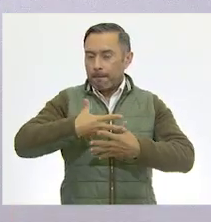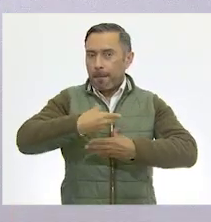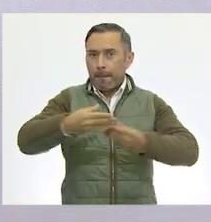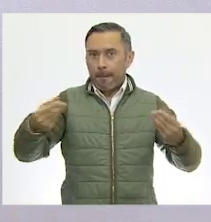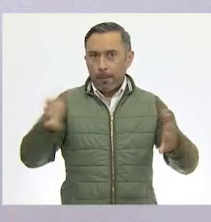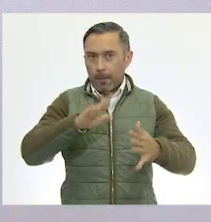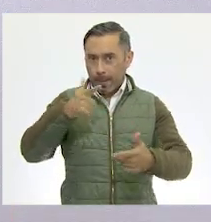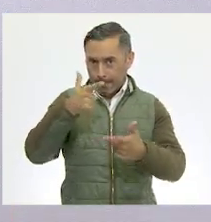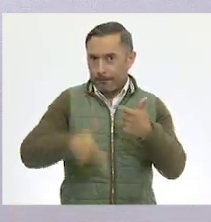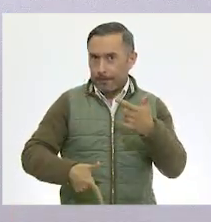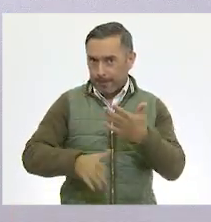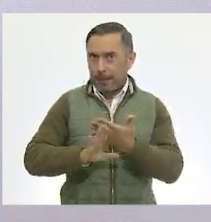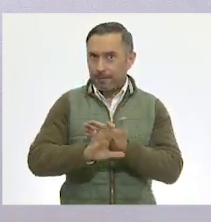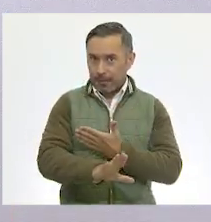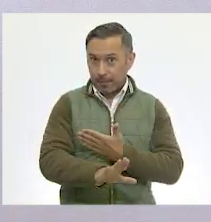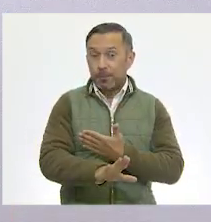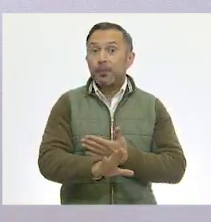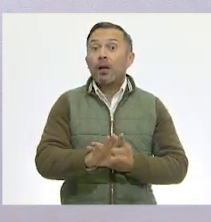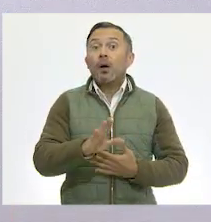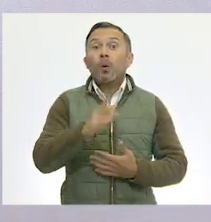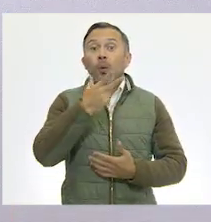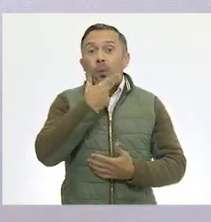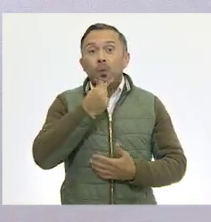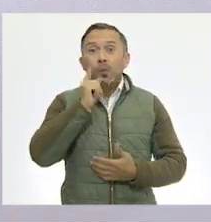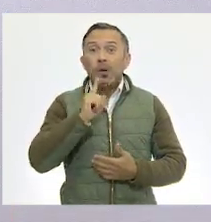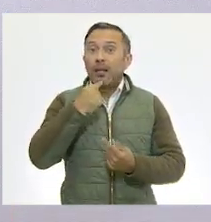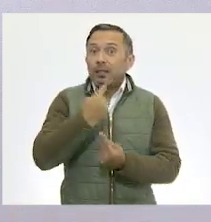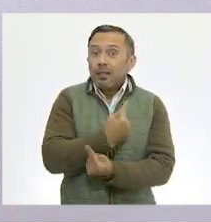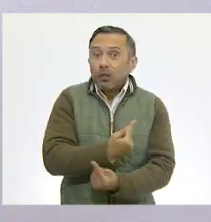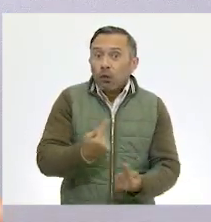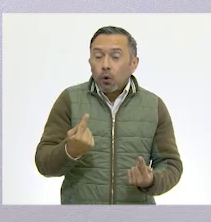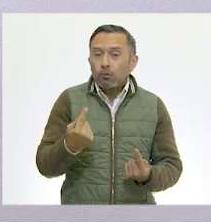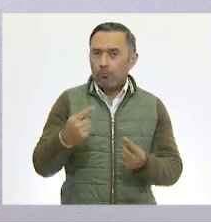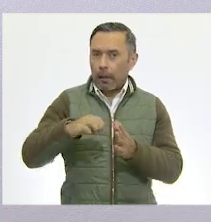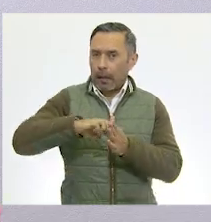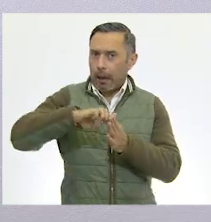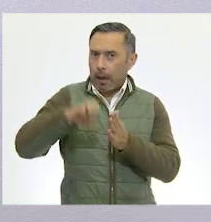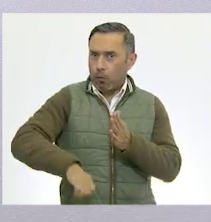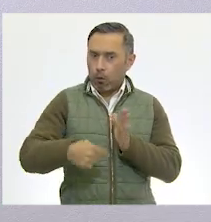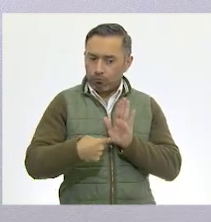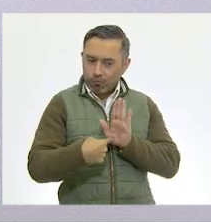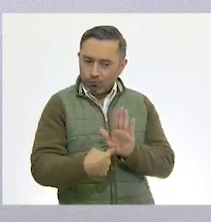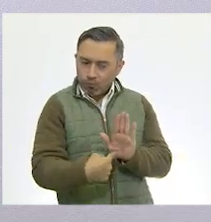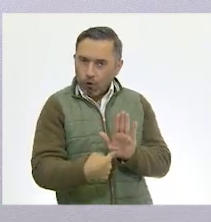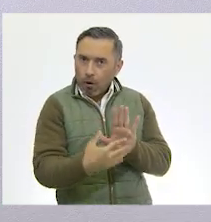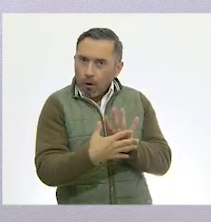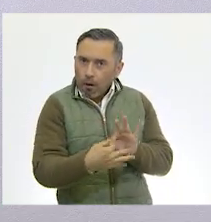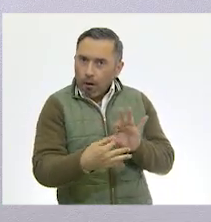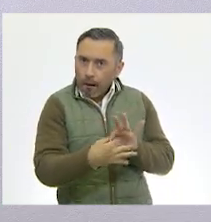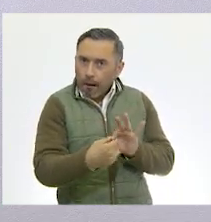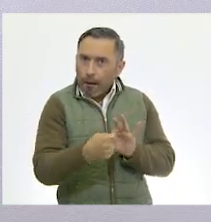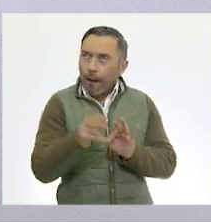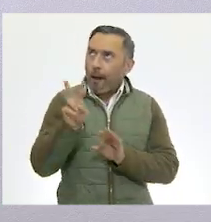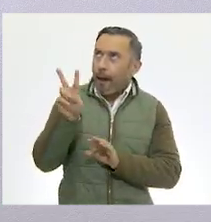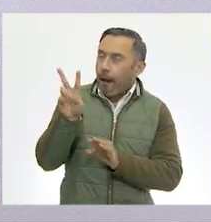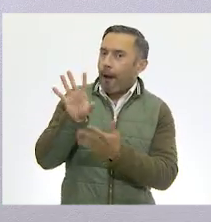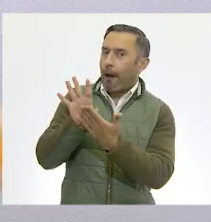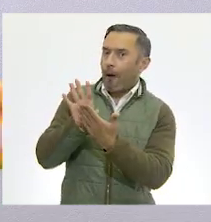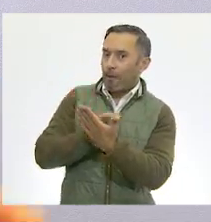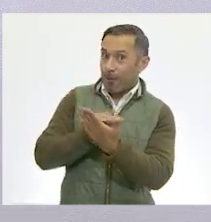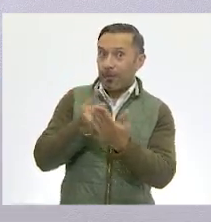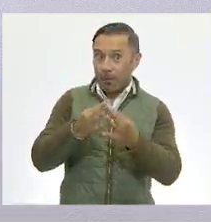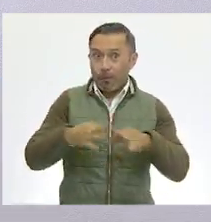las niñas y niños lo que hay que hacer. Así que recuerden utilizar cubrebocas y lavarse las